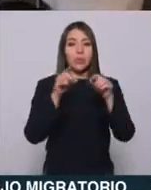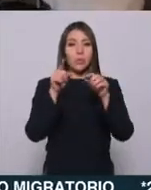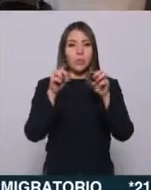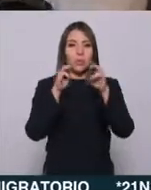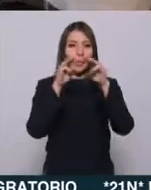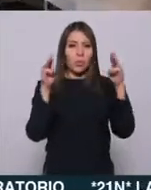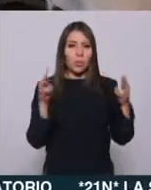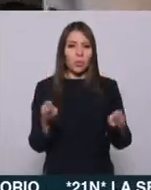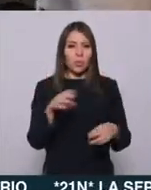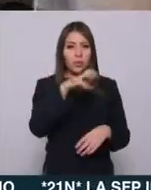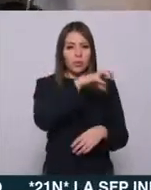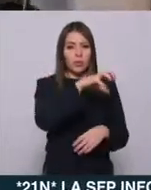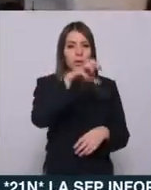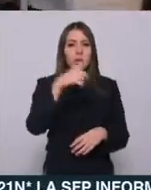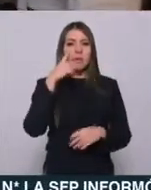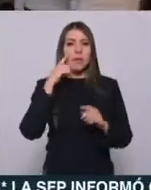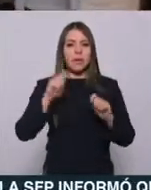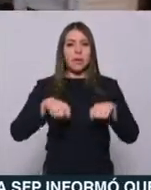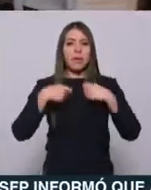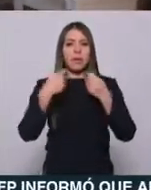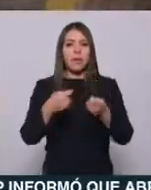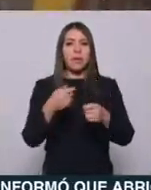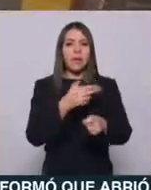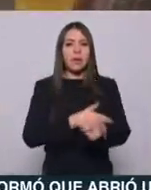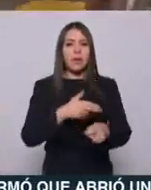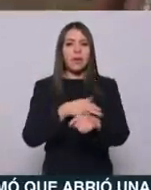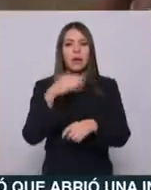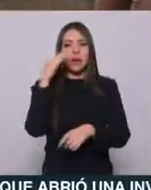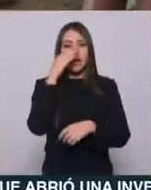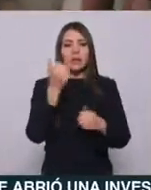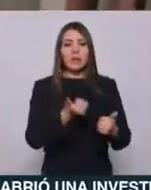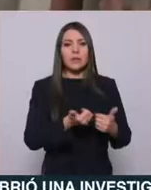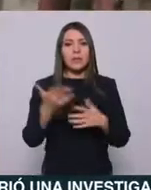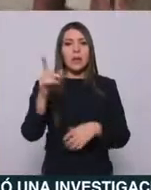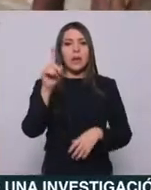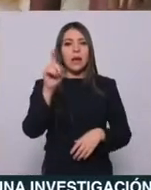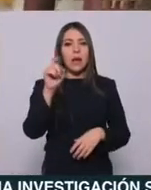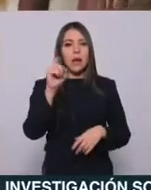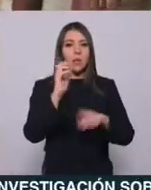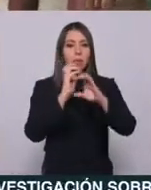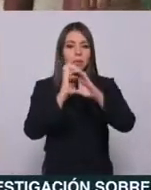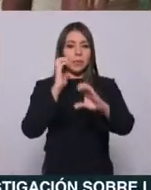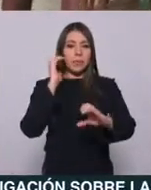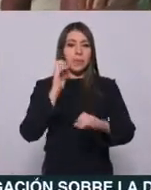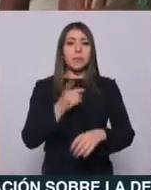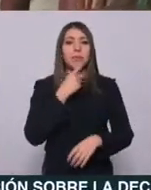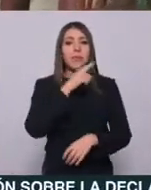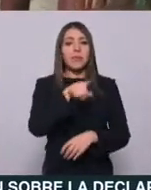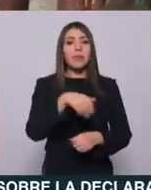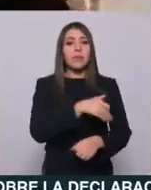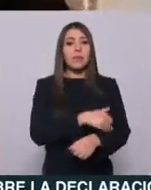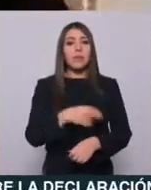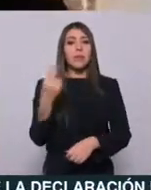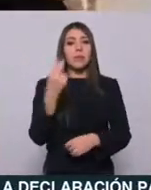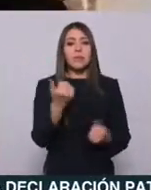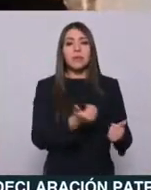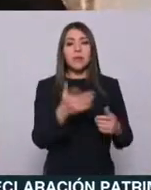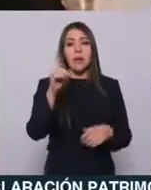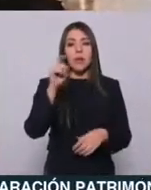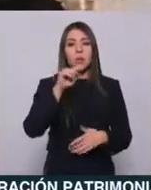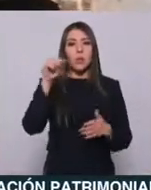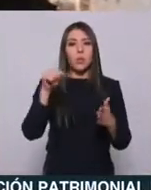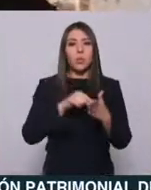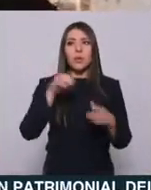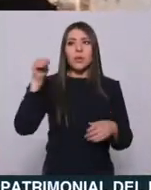tener acceso gratuito a las pipas de agua. Aseguró que para facilitarles a las familias el abasto de agua, los puntos